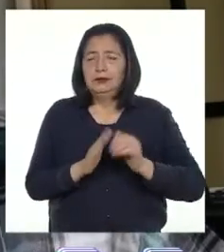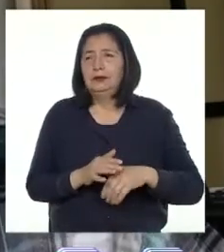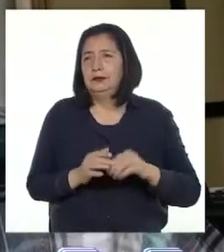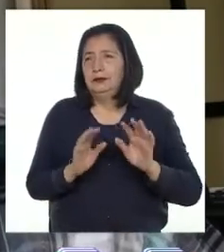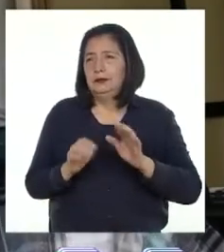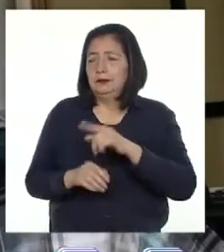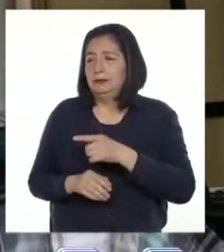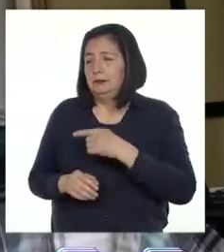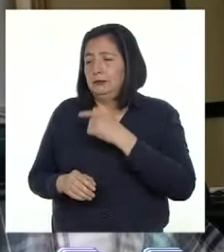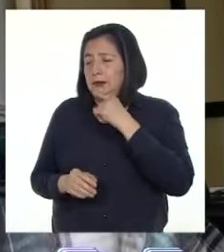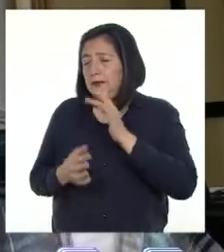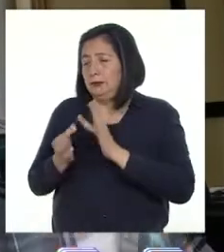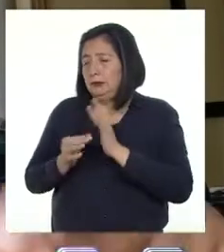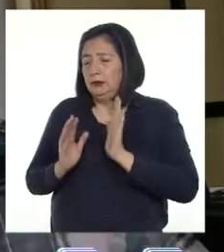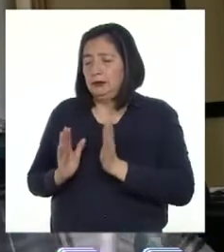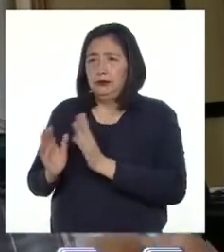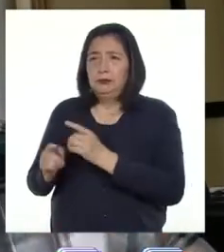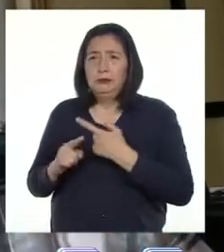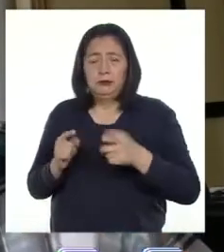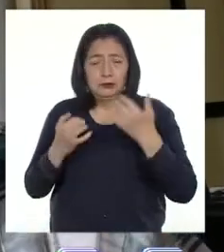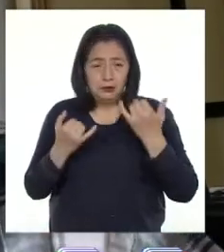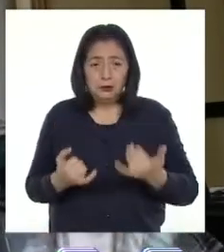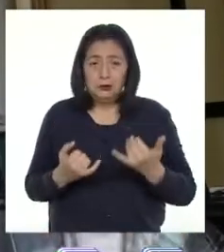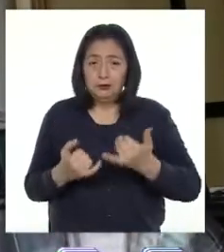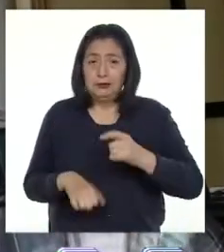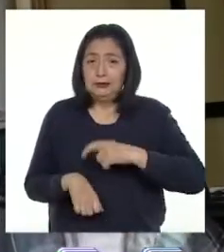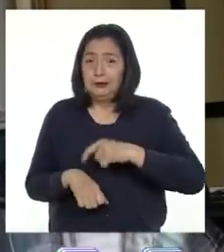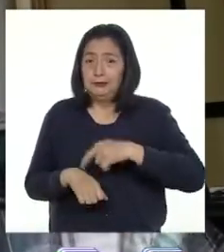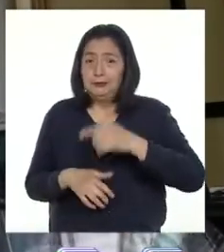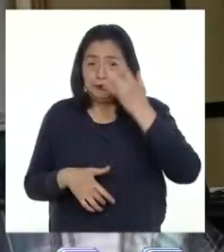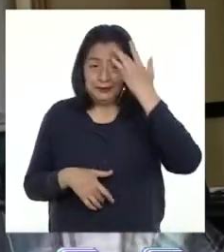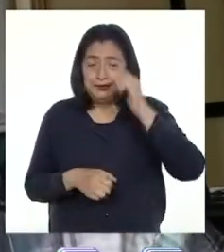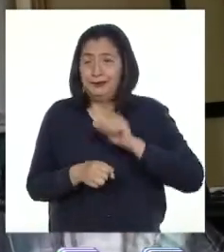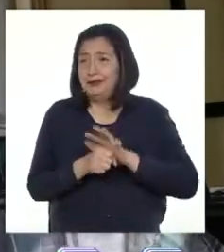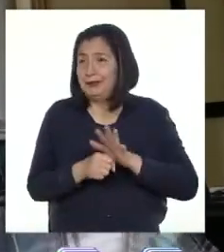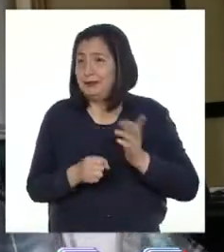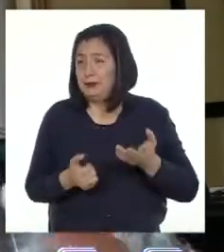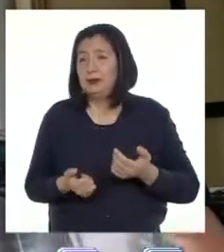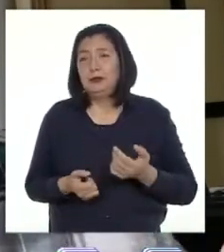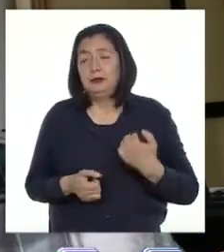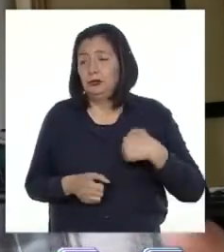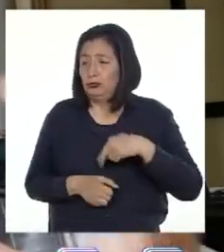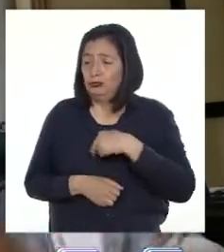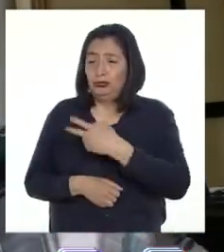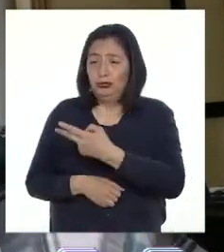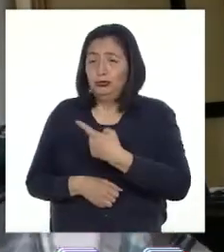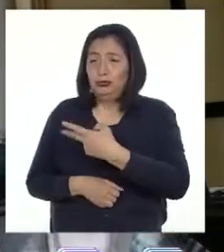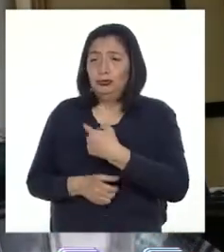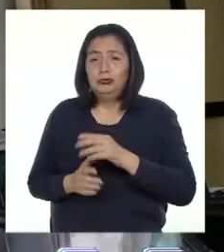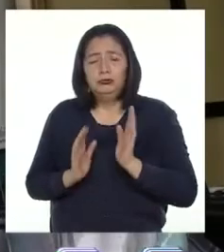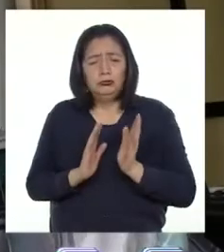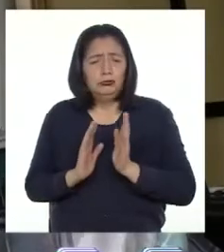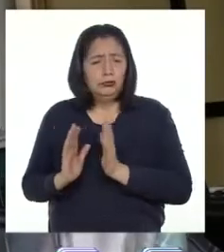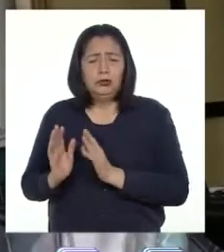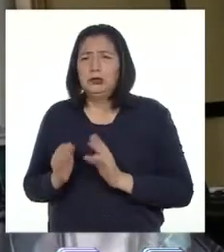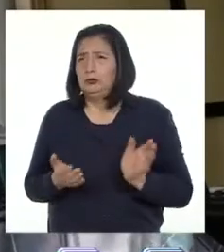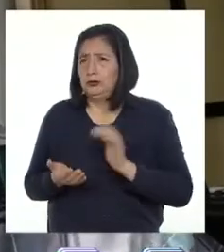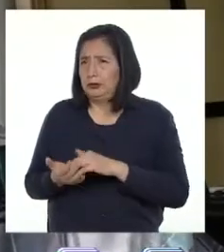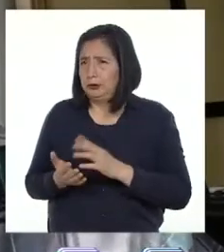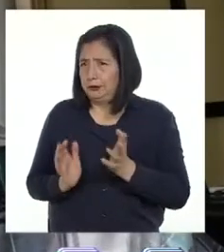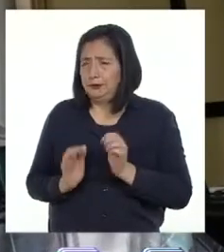era mi esposa. Pero ahora en pandemia, pues nos hemos reorganizado,